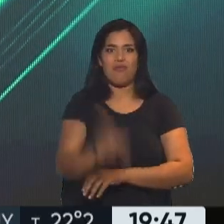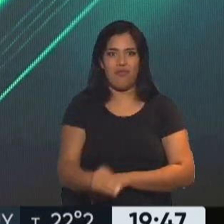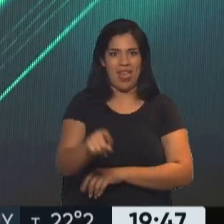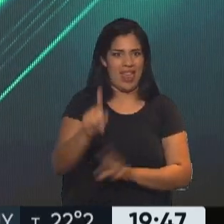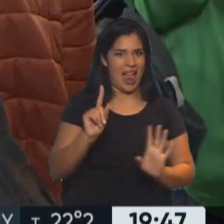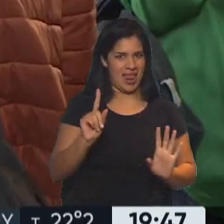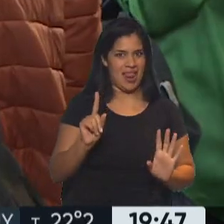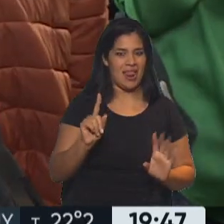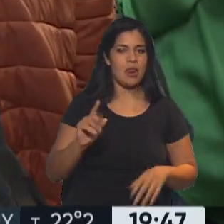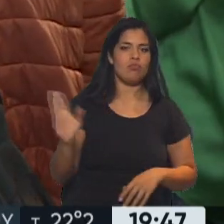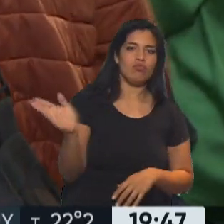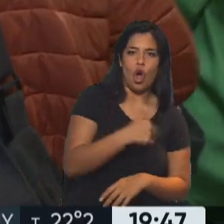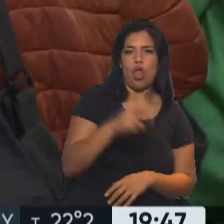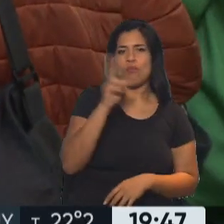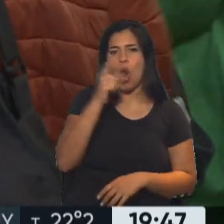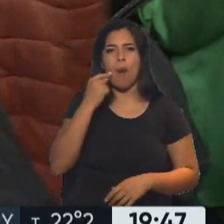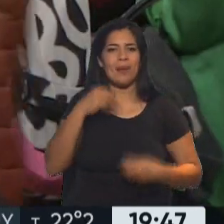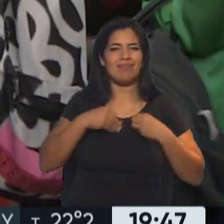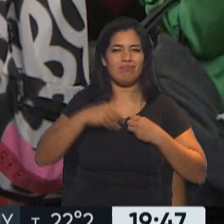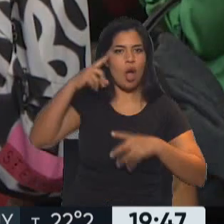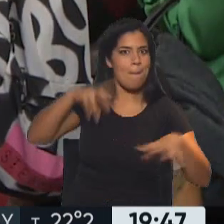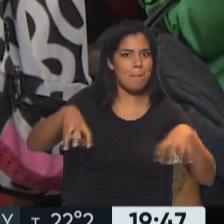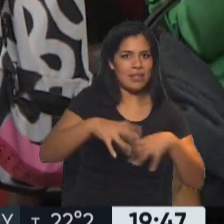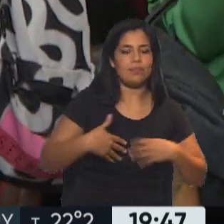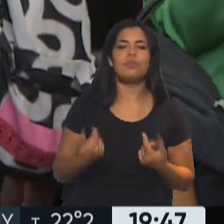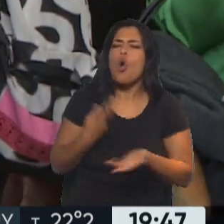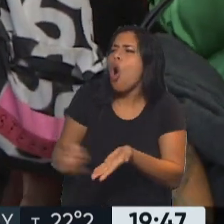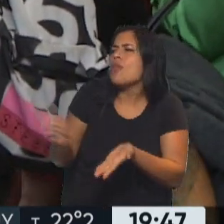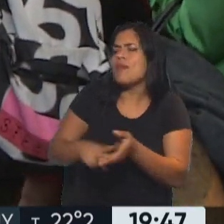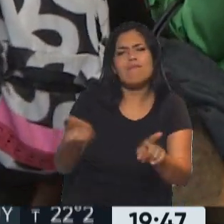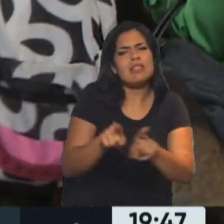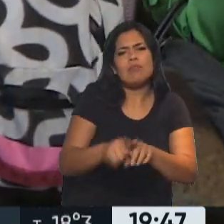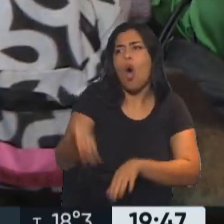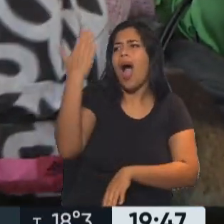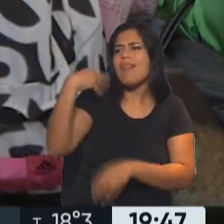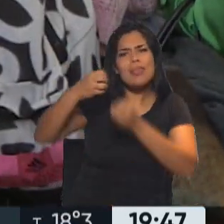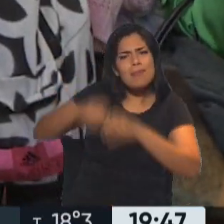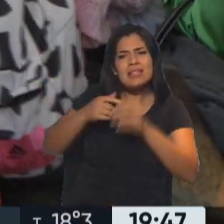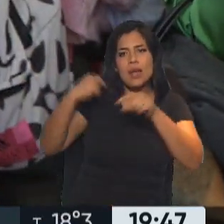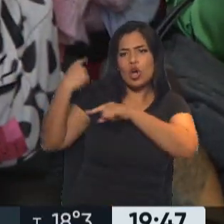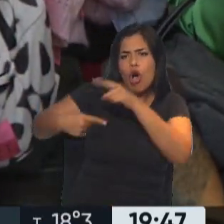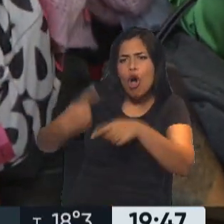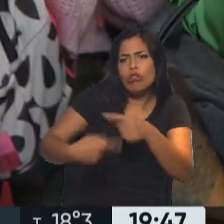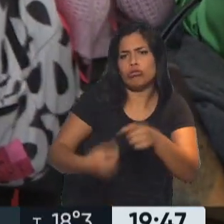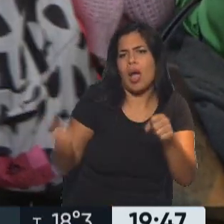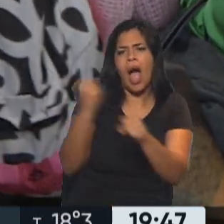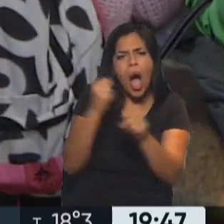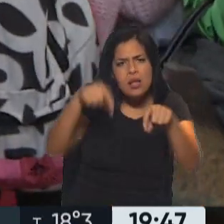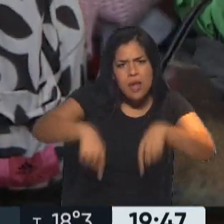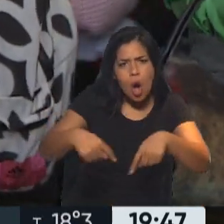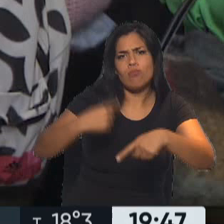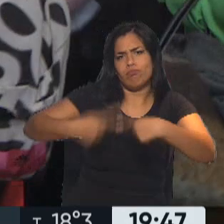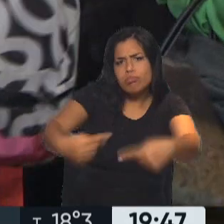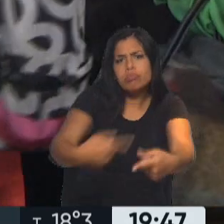todas. Reivindicando todo lo que venimos haciendo desde que llegamos, con la puesta en marcha de nuestros noticieros, la recuperación